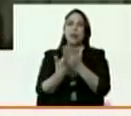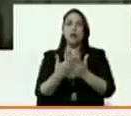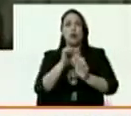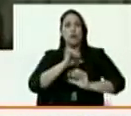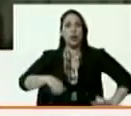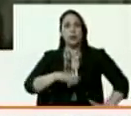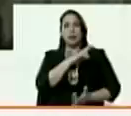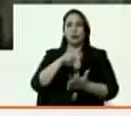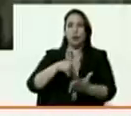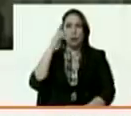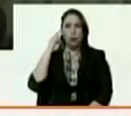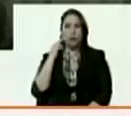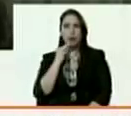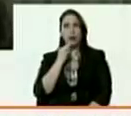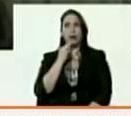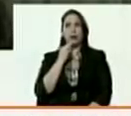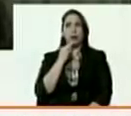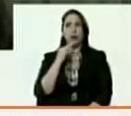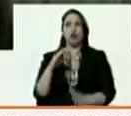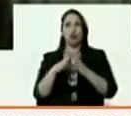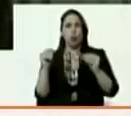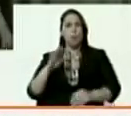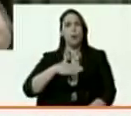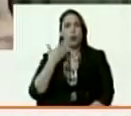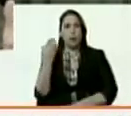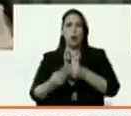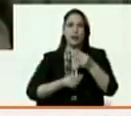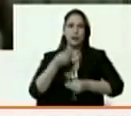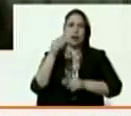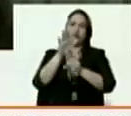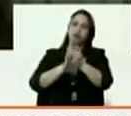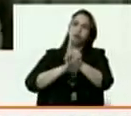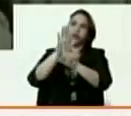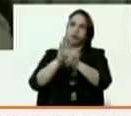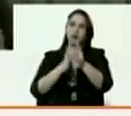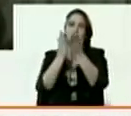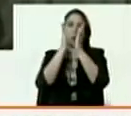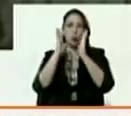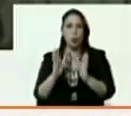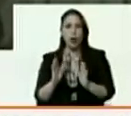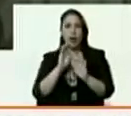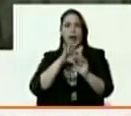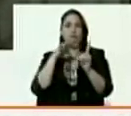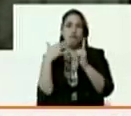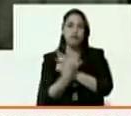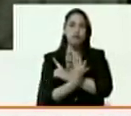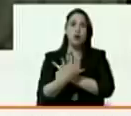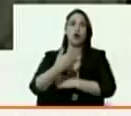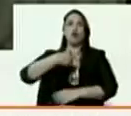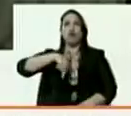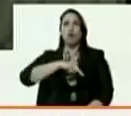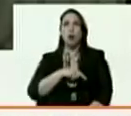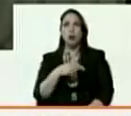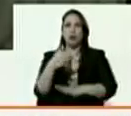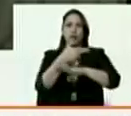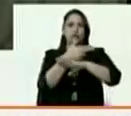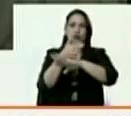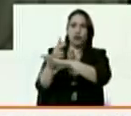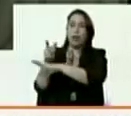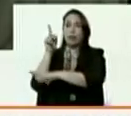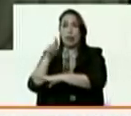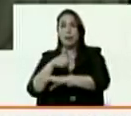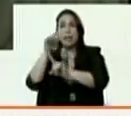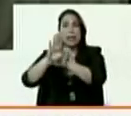que todos podamos hacerle un cariño a las escuelas que están alrededor de nuestros cuarteles. El cariño